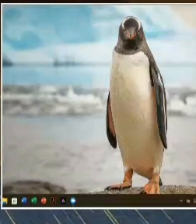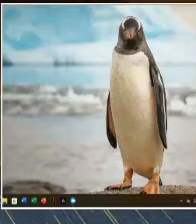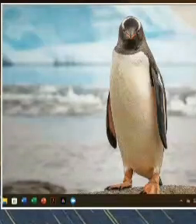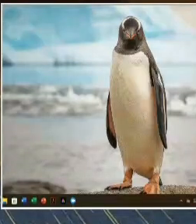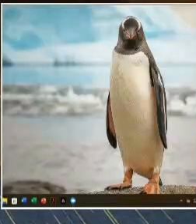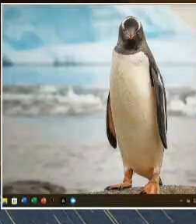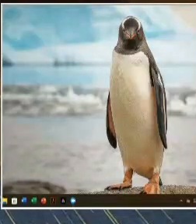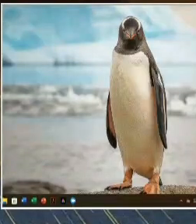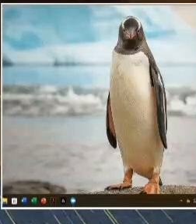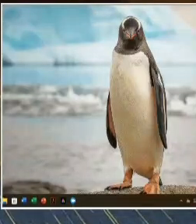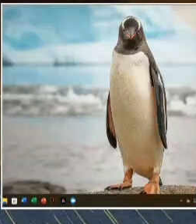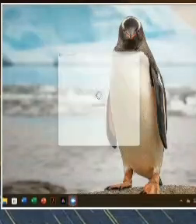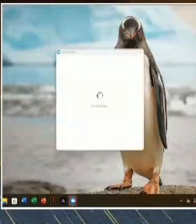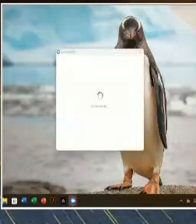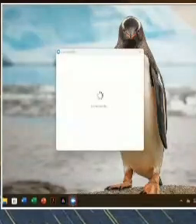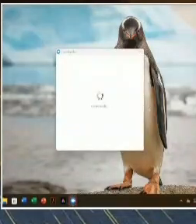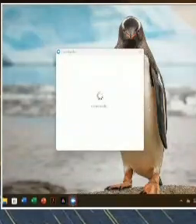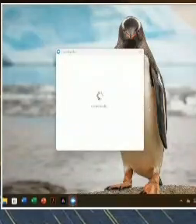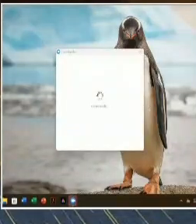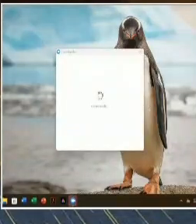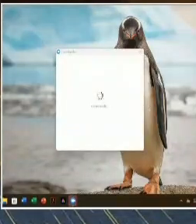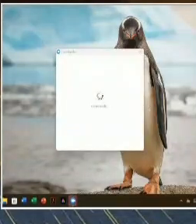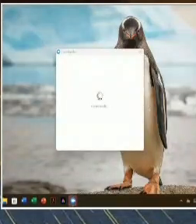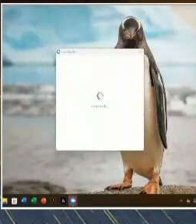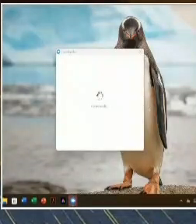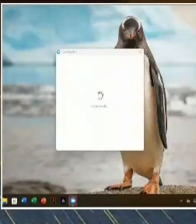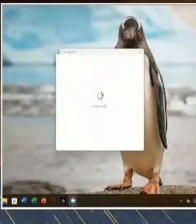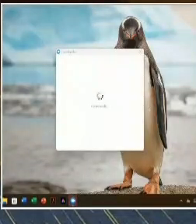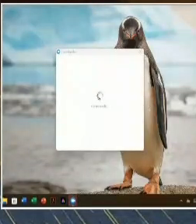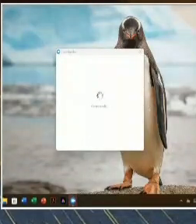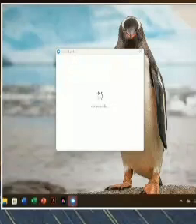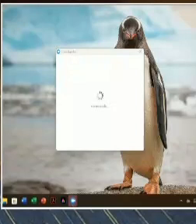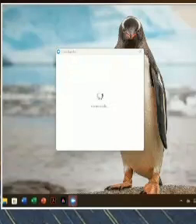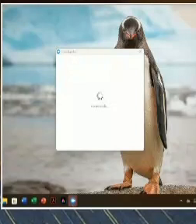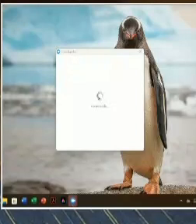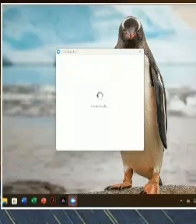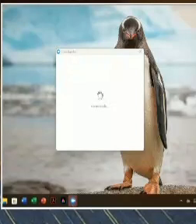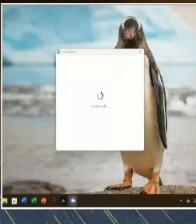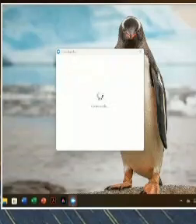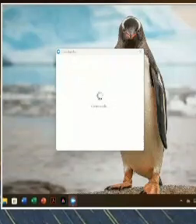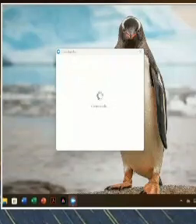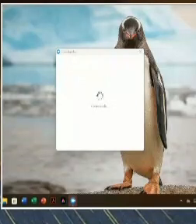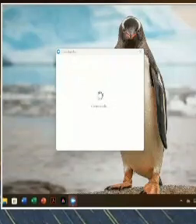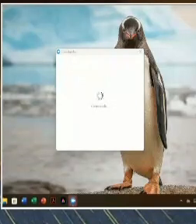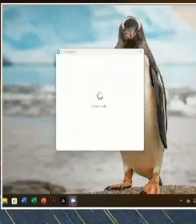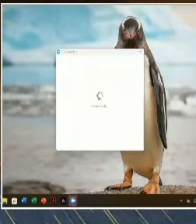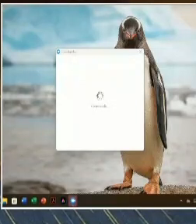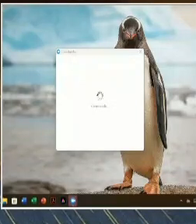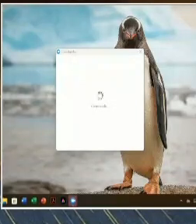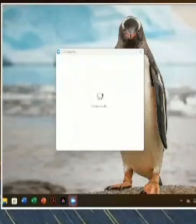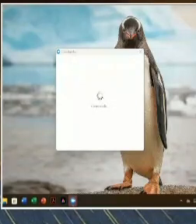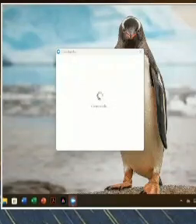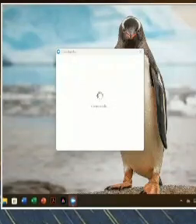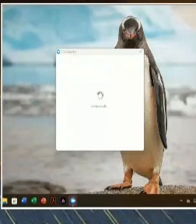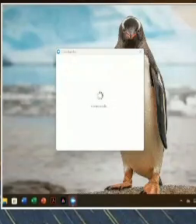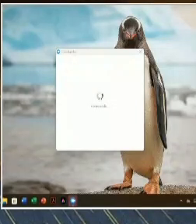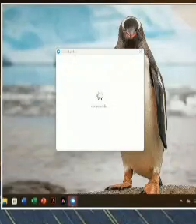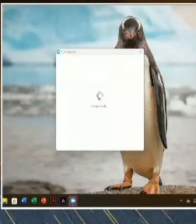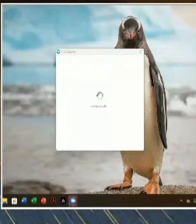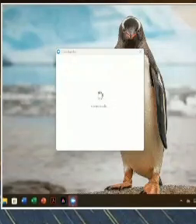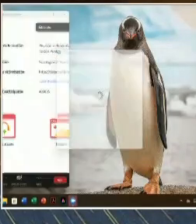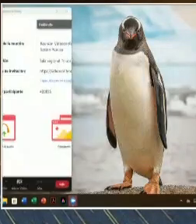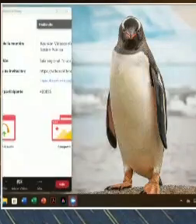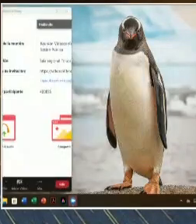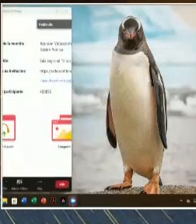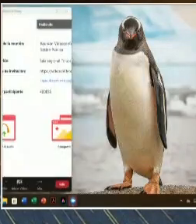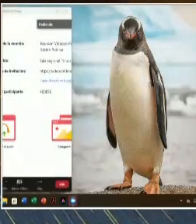552 y 563 cuya acumulación se propone por los que se controvierte la resolución del tribunal electoral del Estado de México dictada en